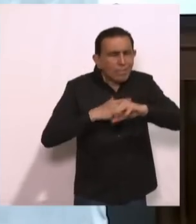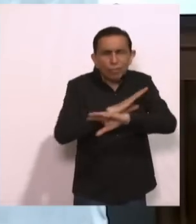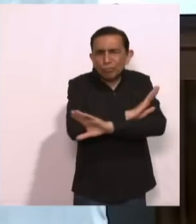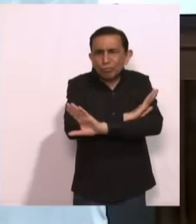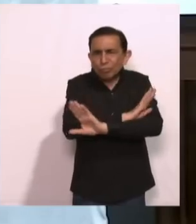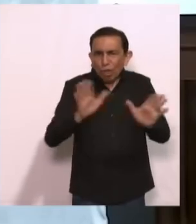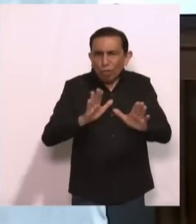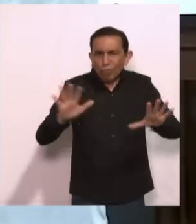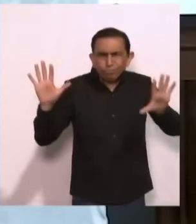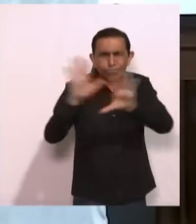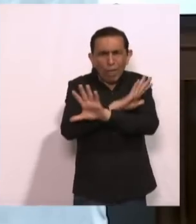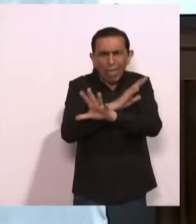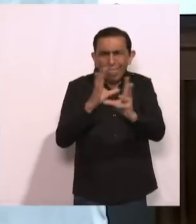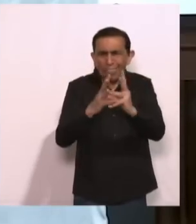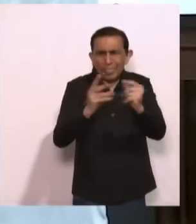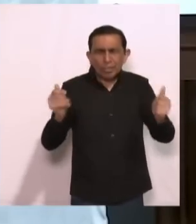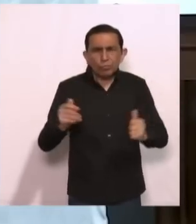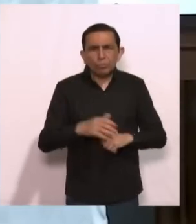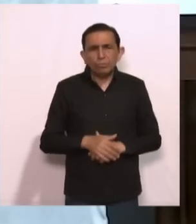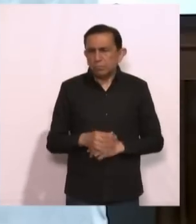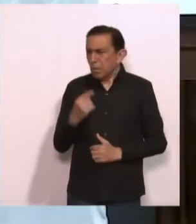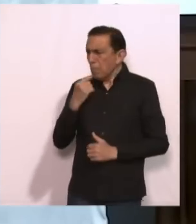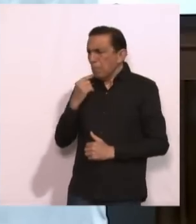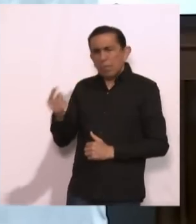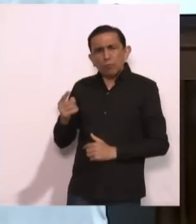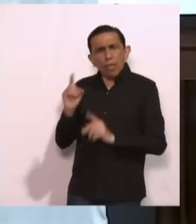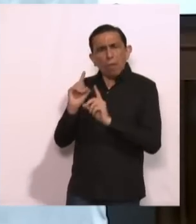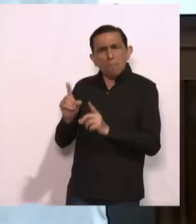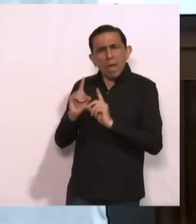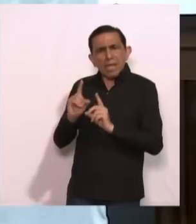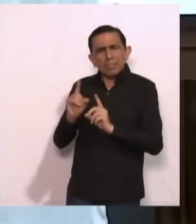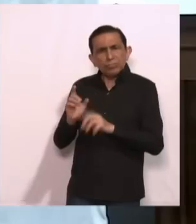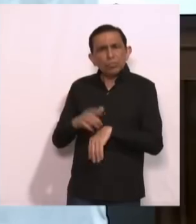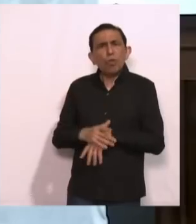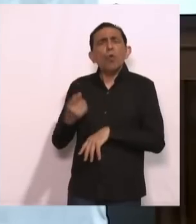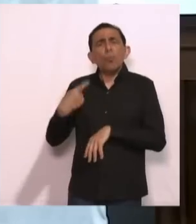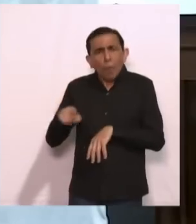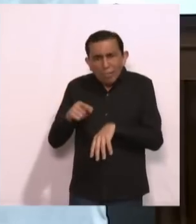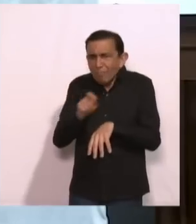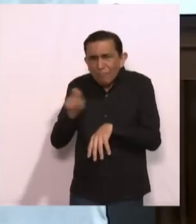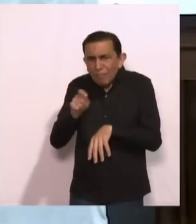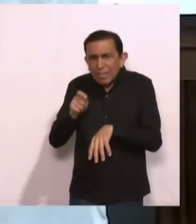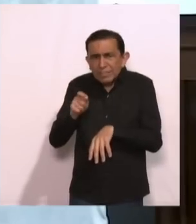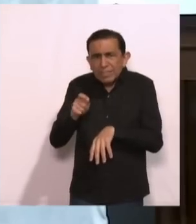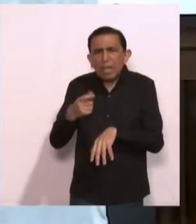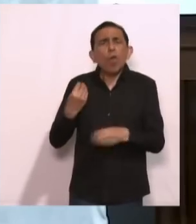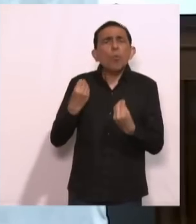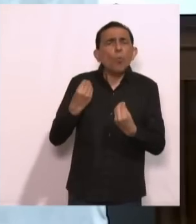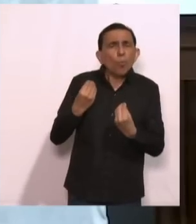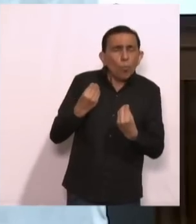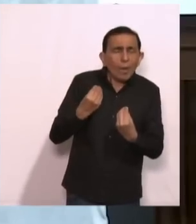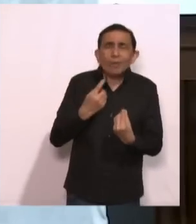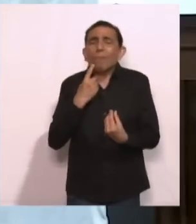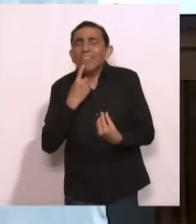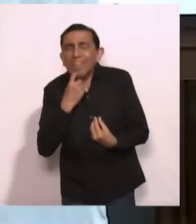será destruido. Ellos le preguntaron: Maestro, ¿cuándo tendrá lugar esto y cuál será